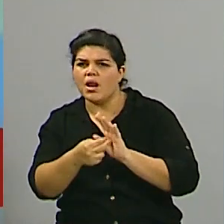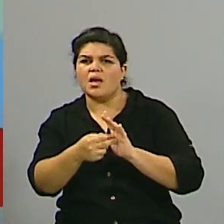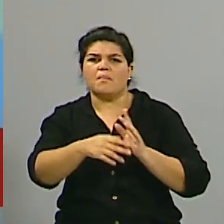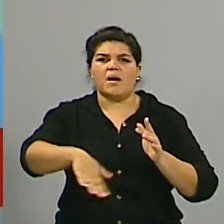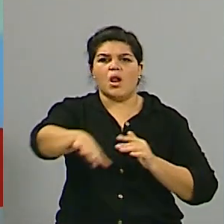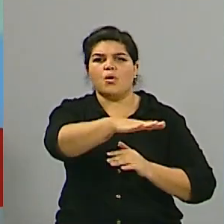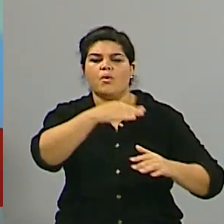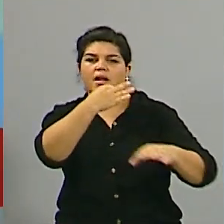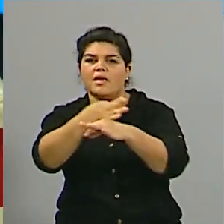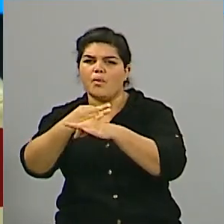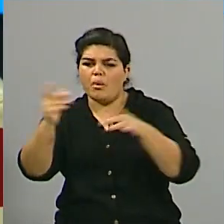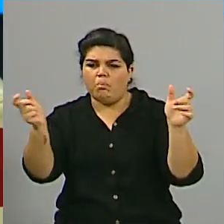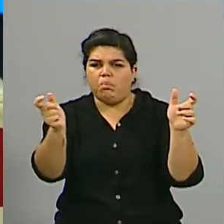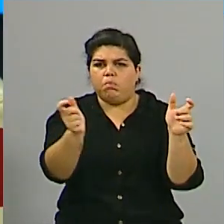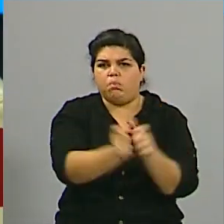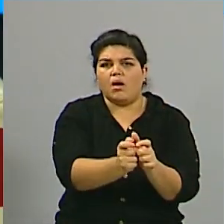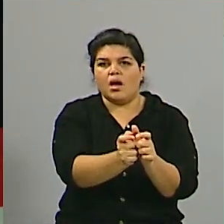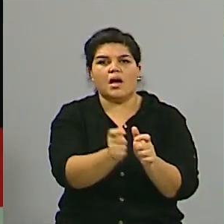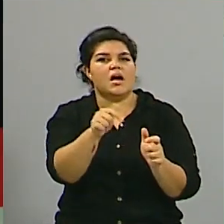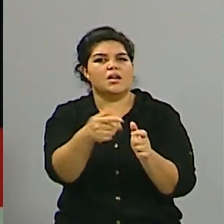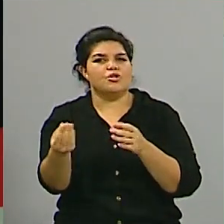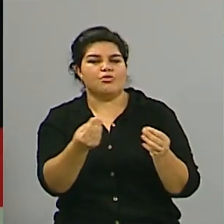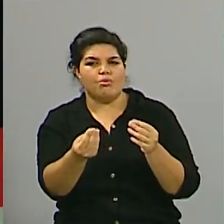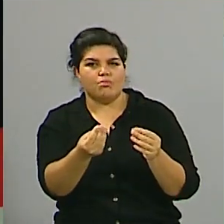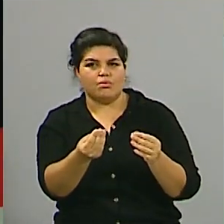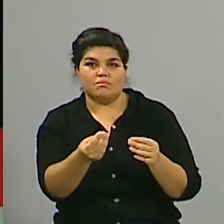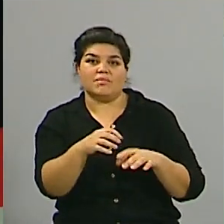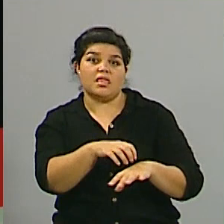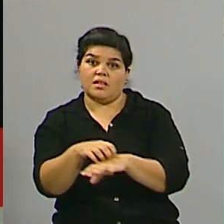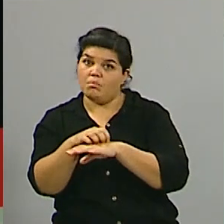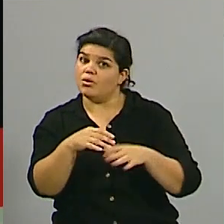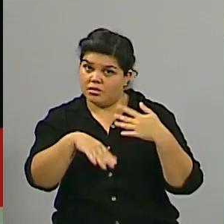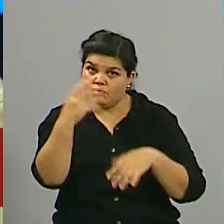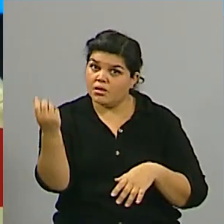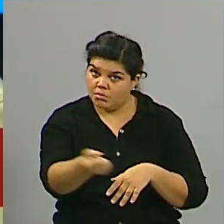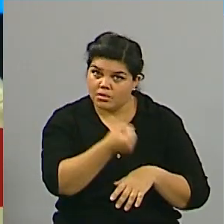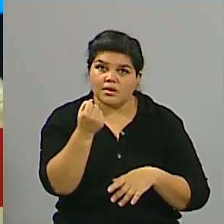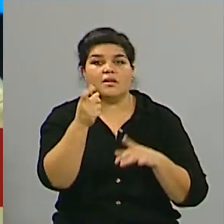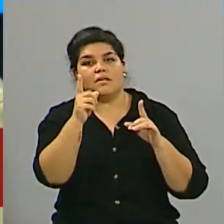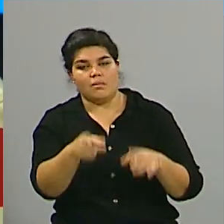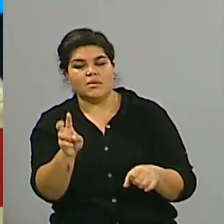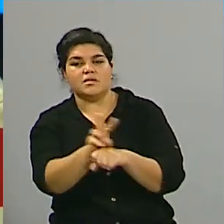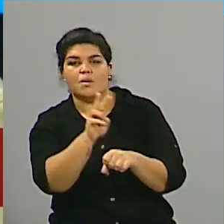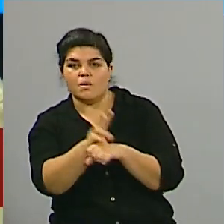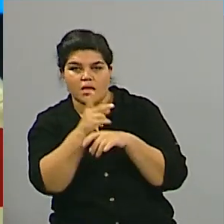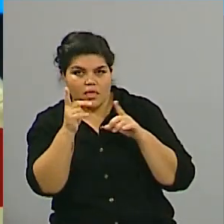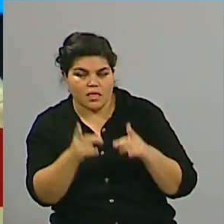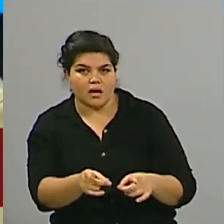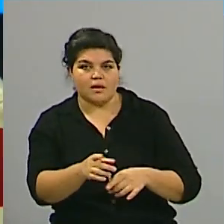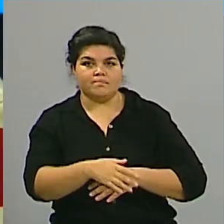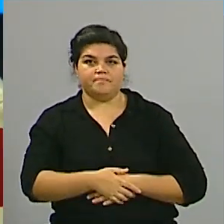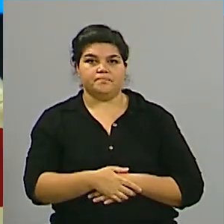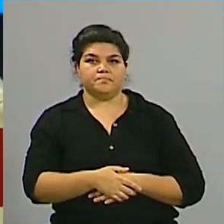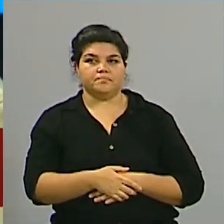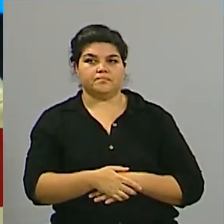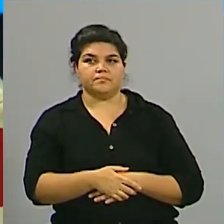los establecimientos escolares, el tema del transporte es fundamental, Bueno, la seguridad también, digo, ¿no? Sí. Bueno, particularmente con la educación,